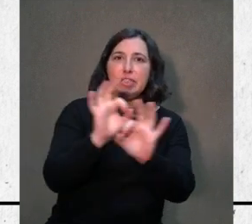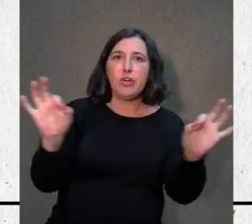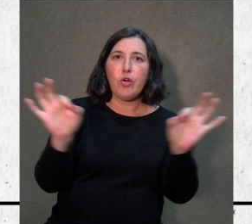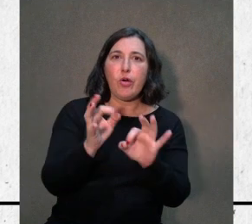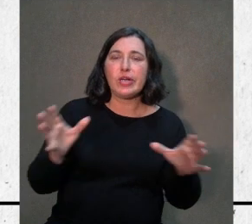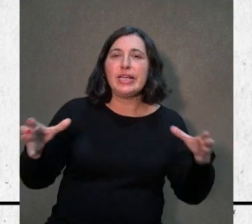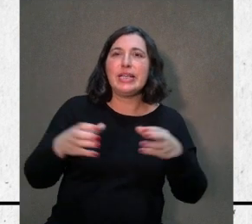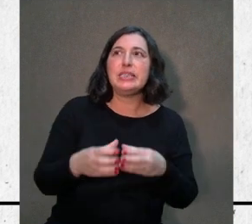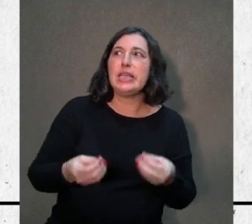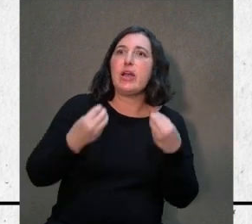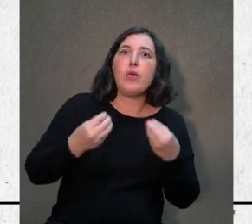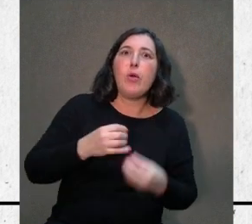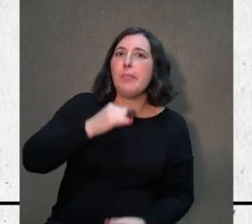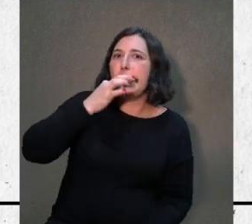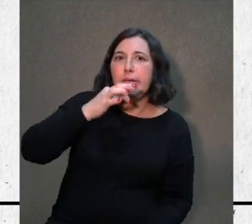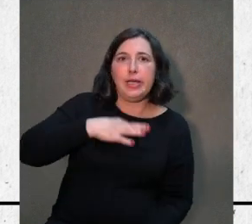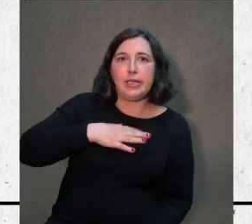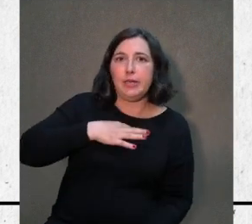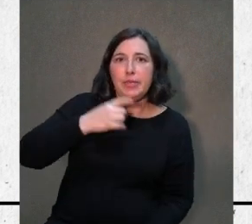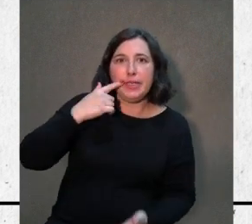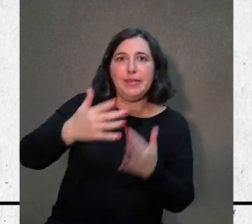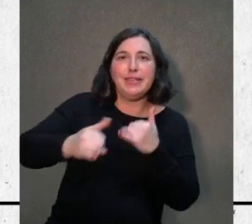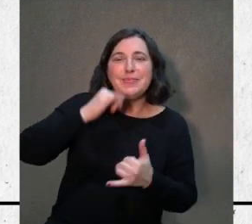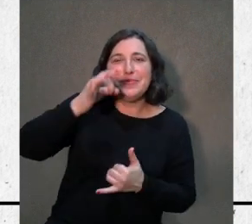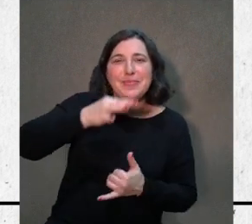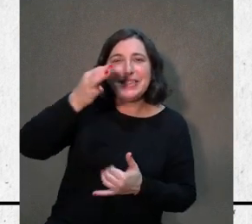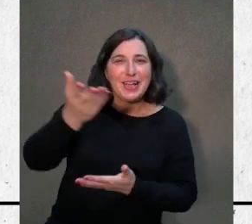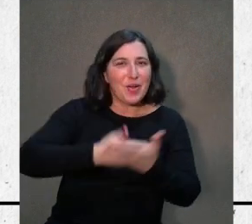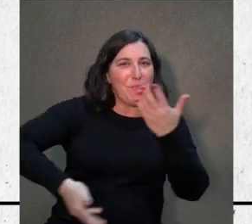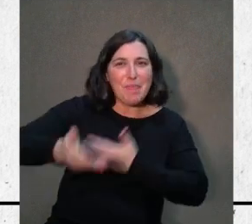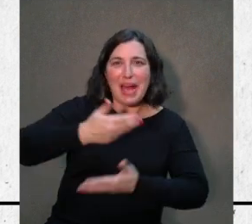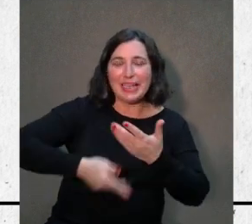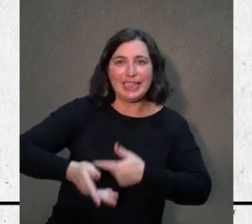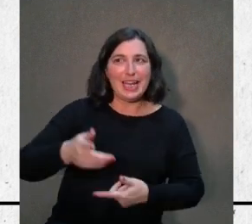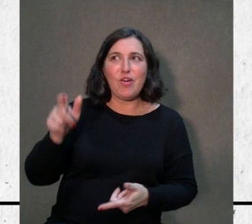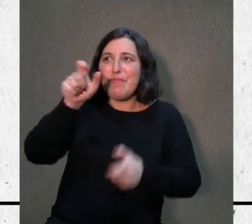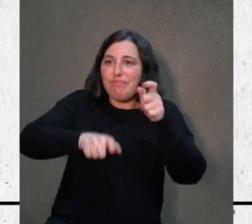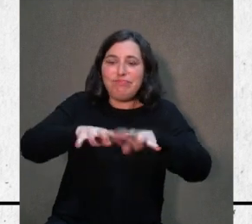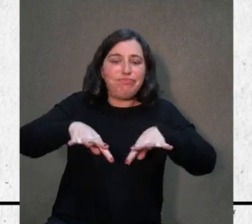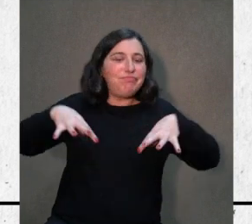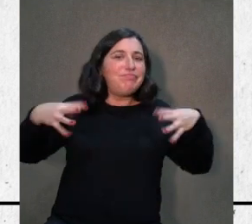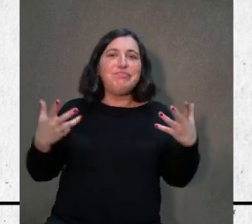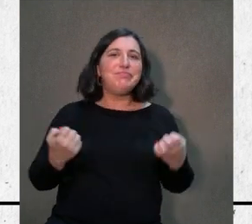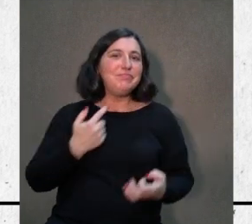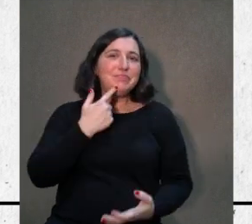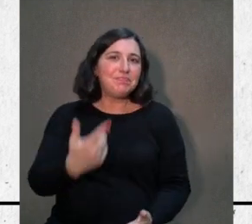las orquestas, ¿qué mensaje o reflexión les gustaría compartir con el público?